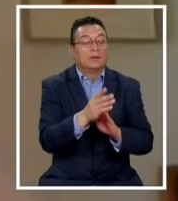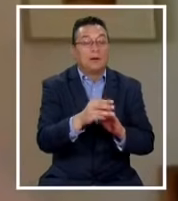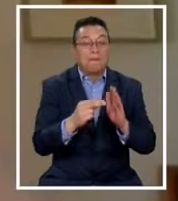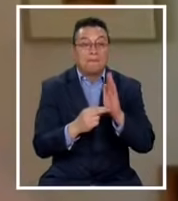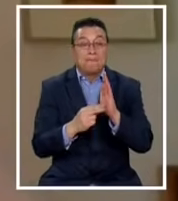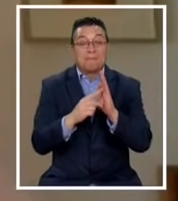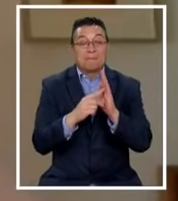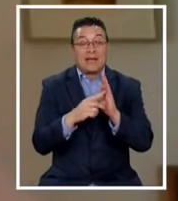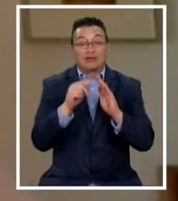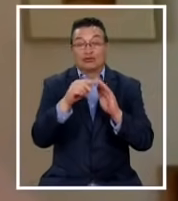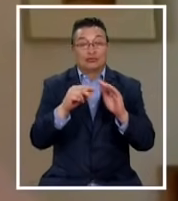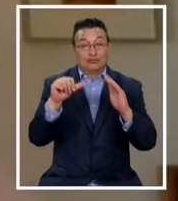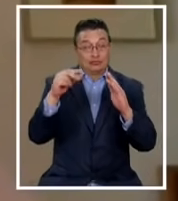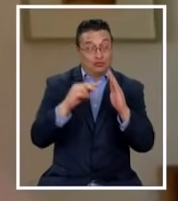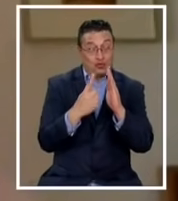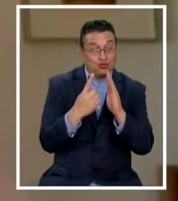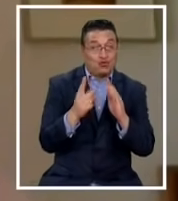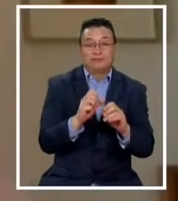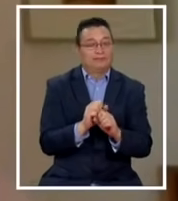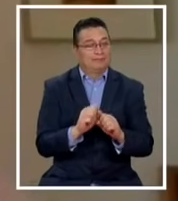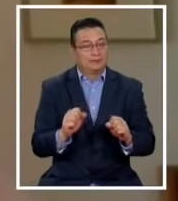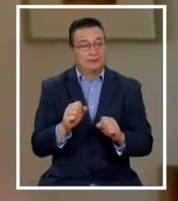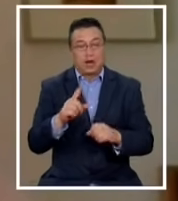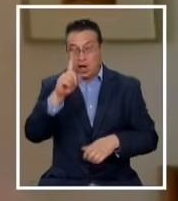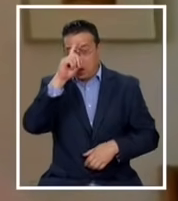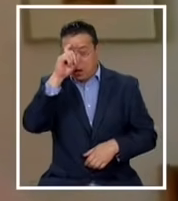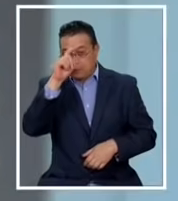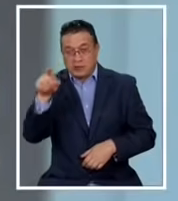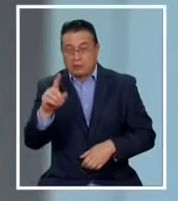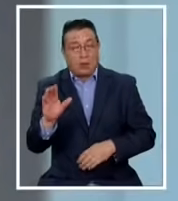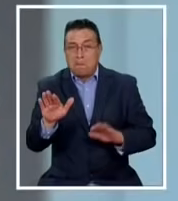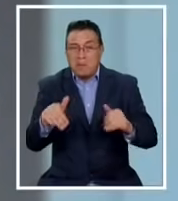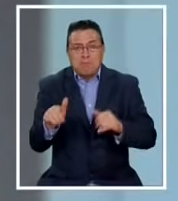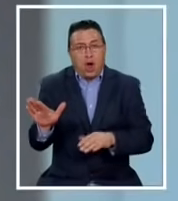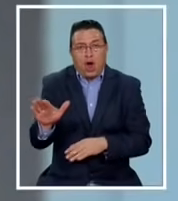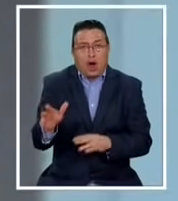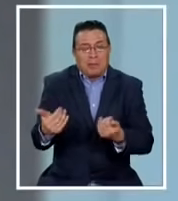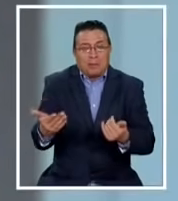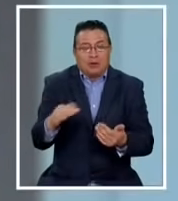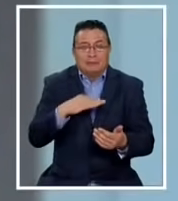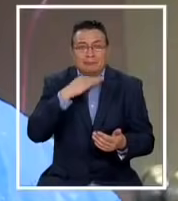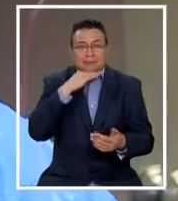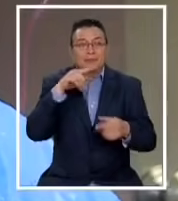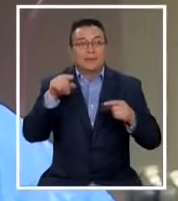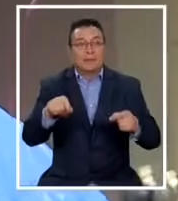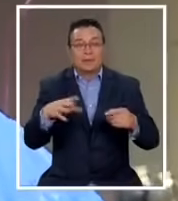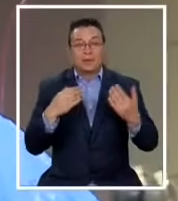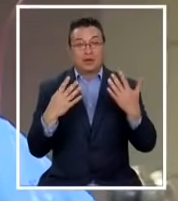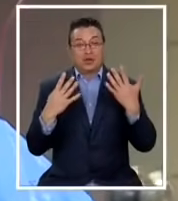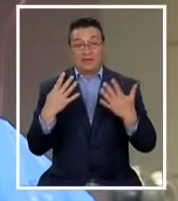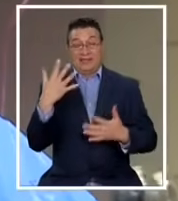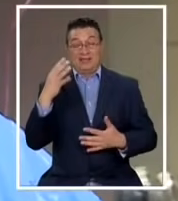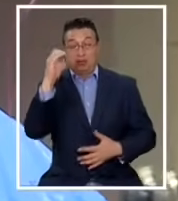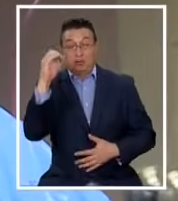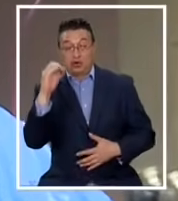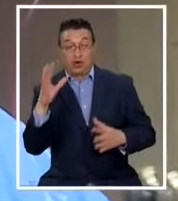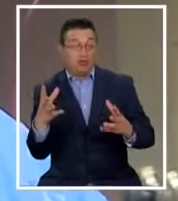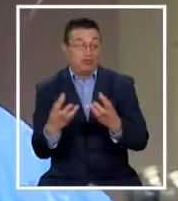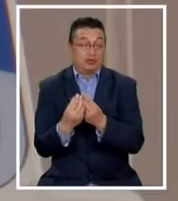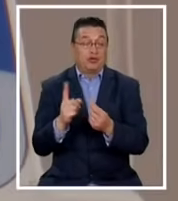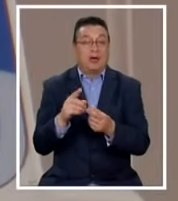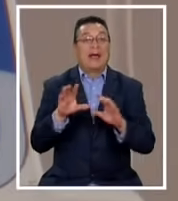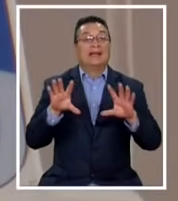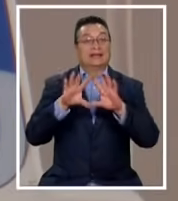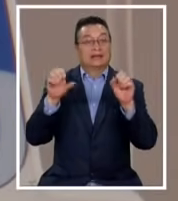cuarentena. Sincerémoslo, o sea, la situación en los hospitales no ha mejorado ni un ápice. Acá no estamos hablando de un sistema que está 95% ocupado, sino un sistema